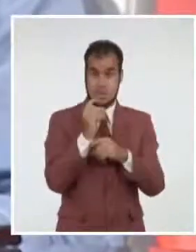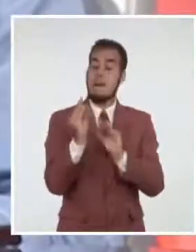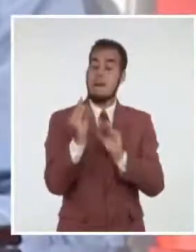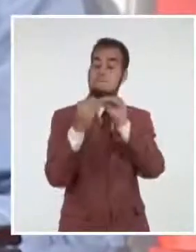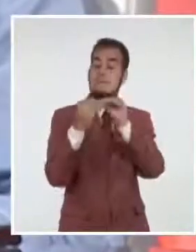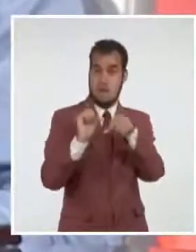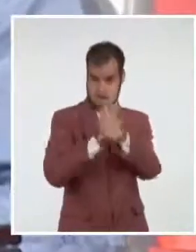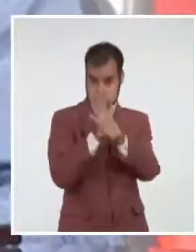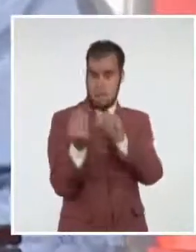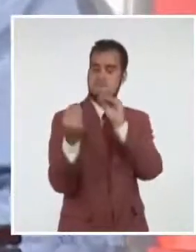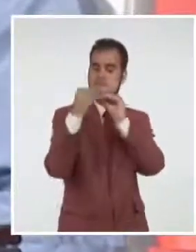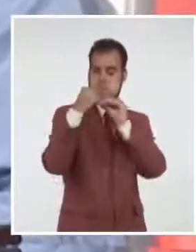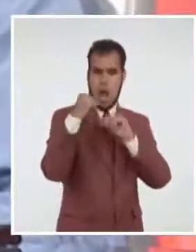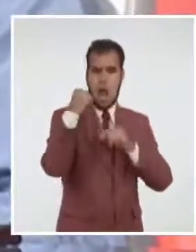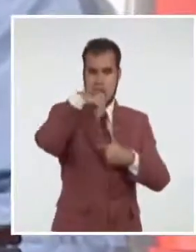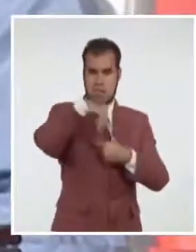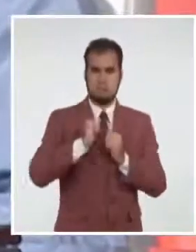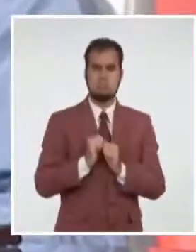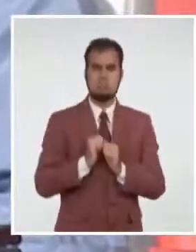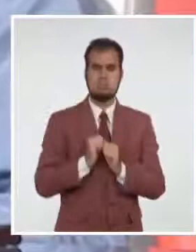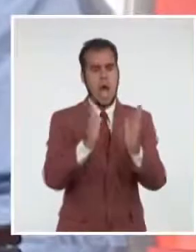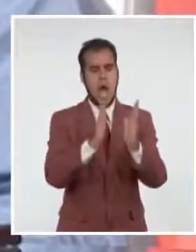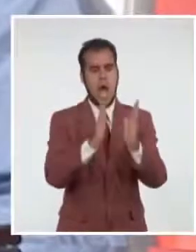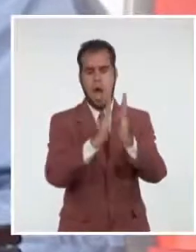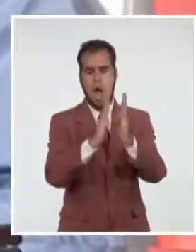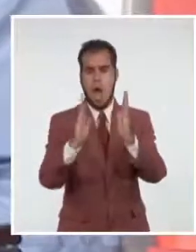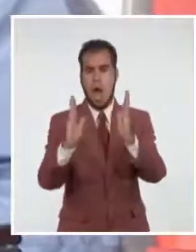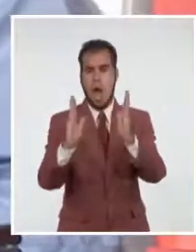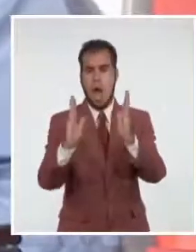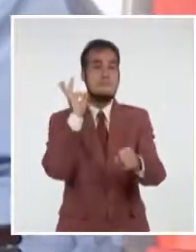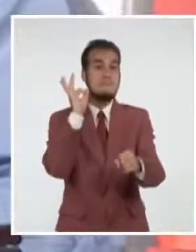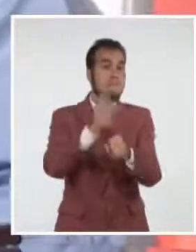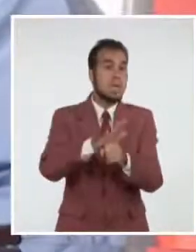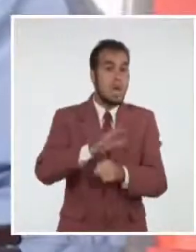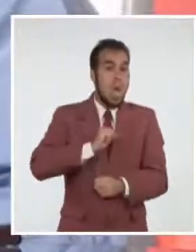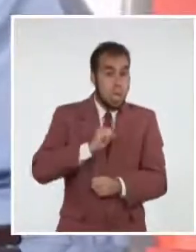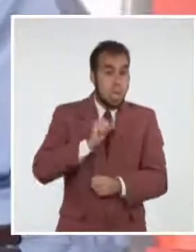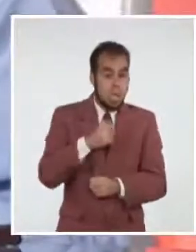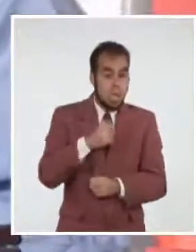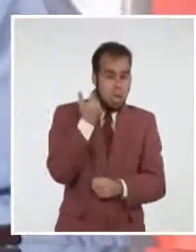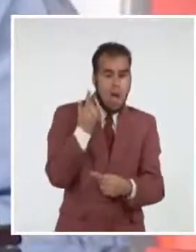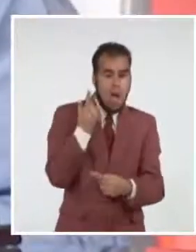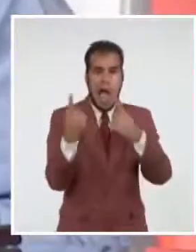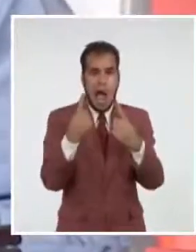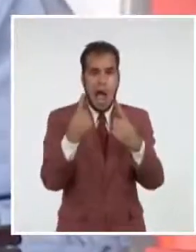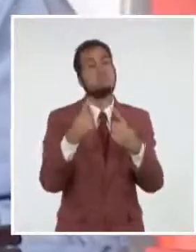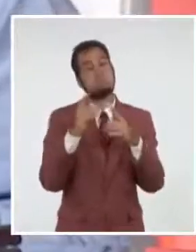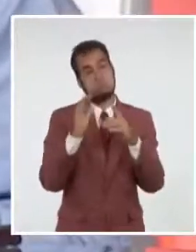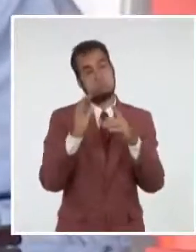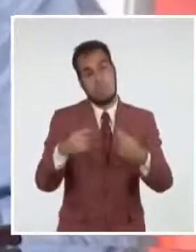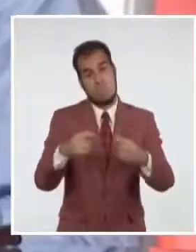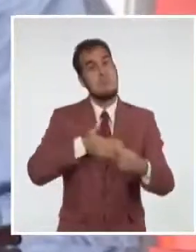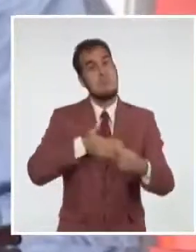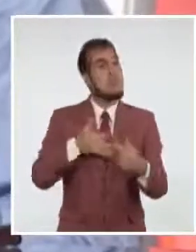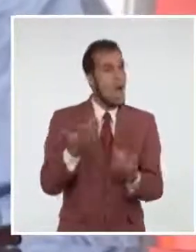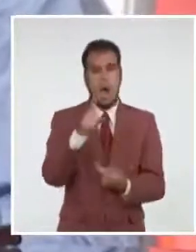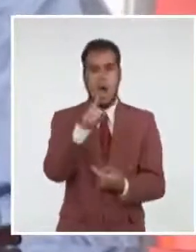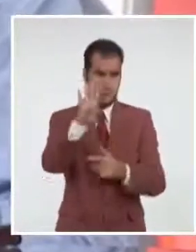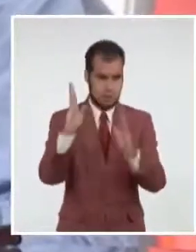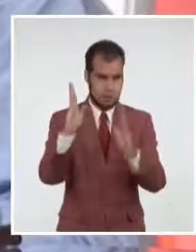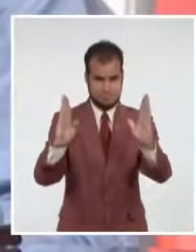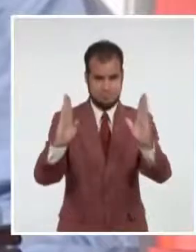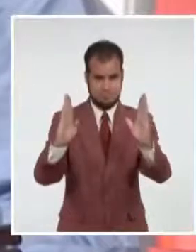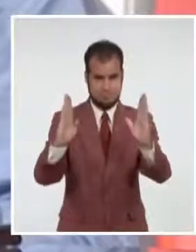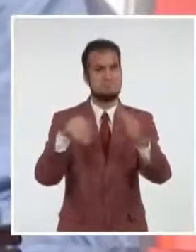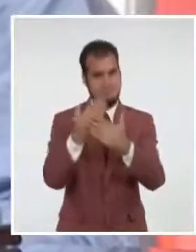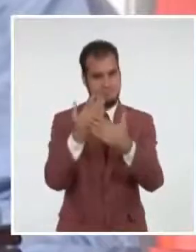los síntomas, realmente es muy difícil que tú tengas la enfermedad. Esto, mucha responsabilidad de la población,